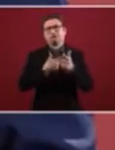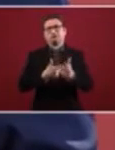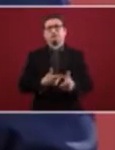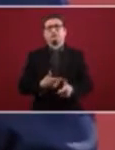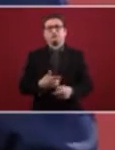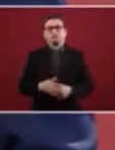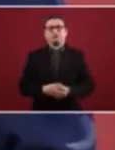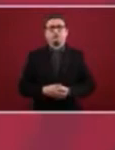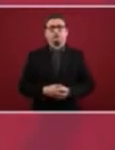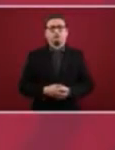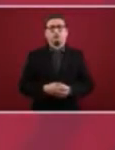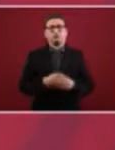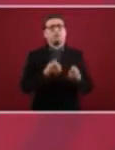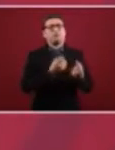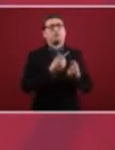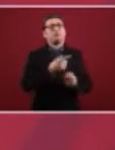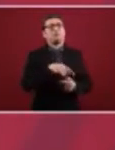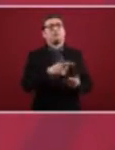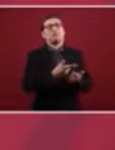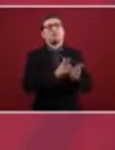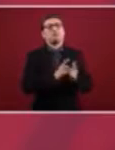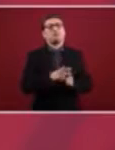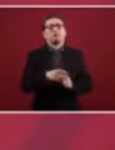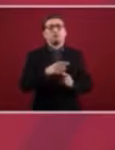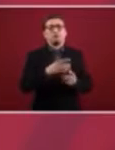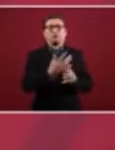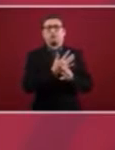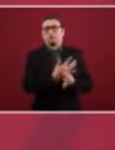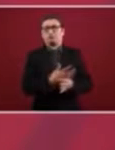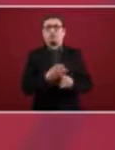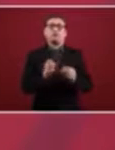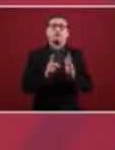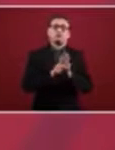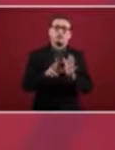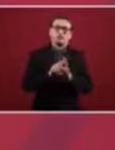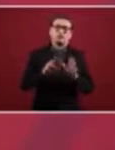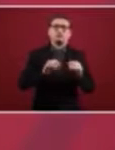a pesar de lo que digan los medios de